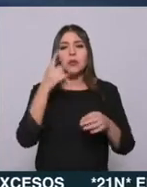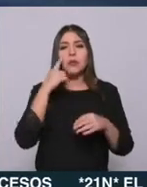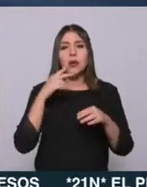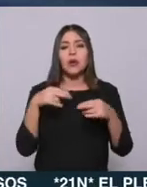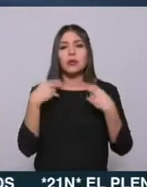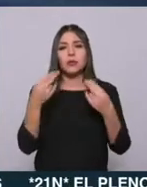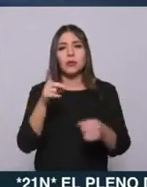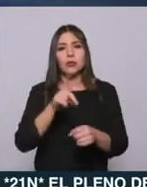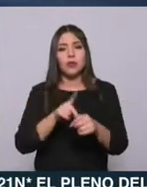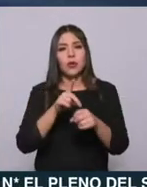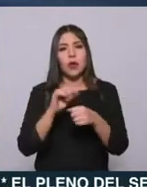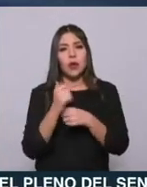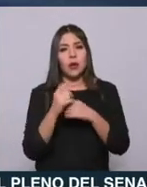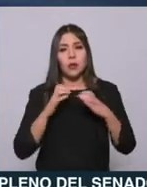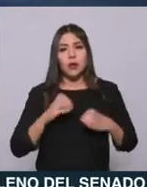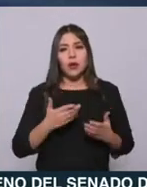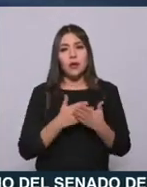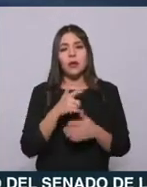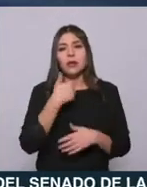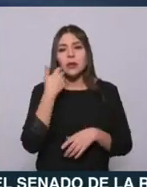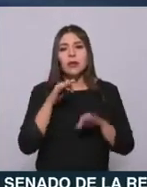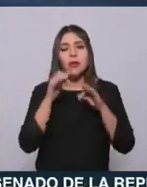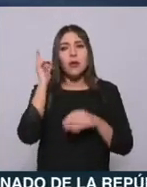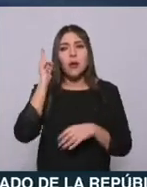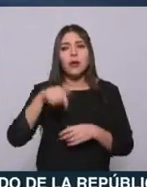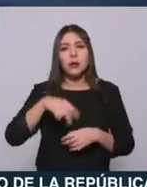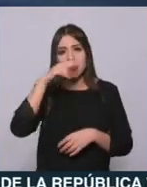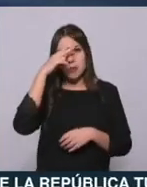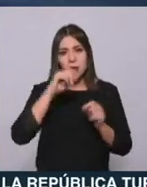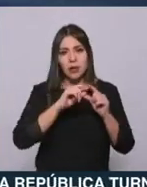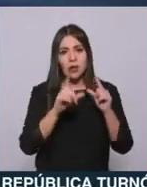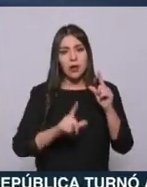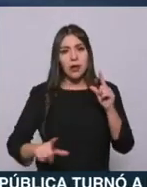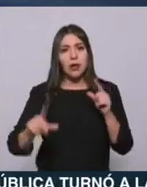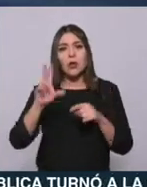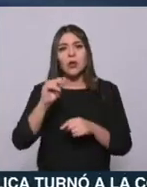estamos trabajando por un México de donantes y por un país sin lista de espera. Muchas gracias.